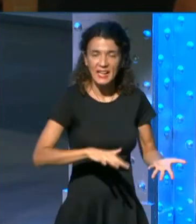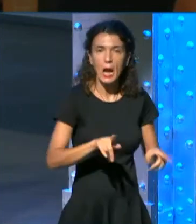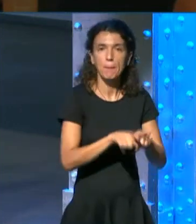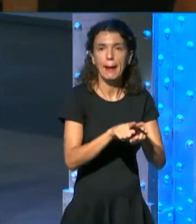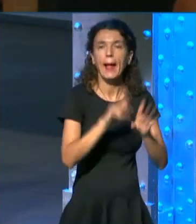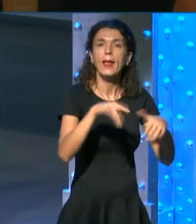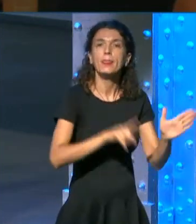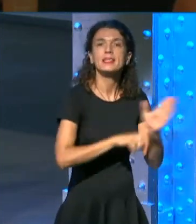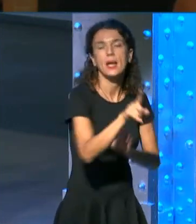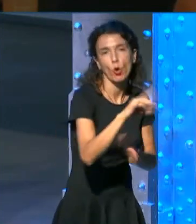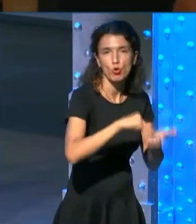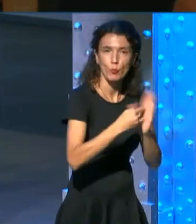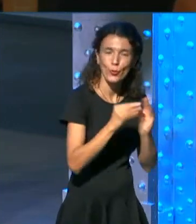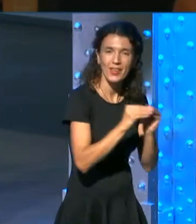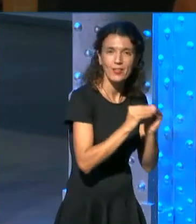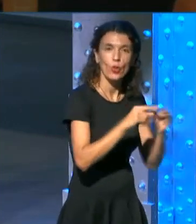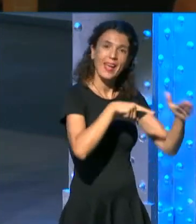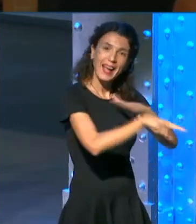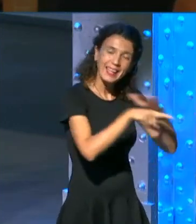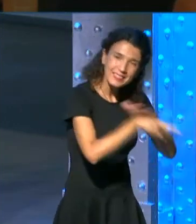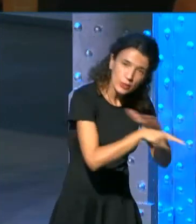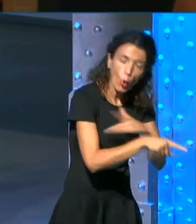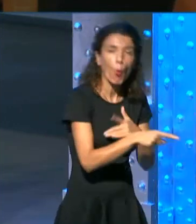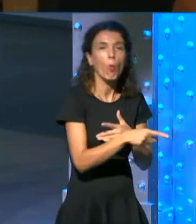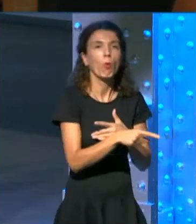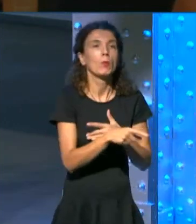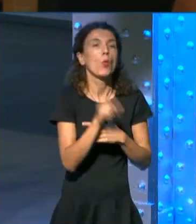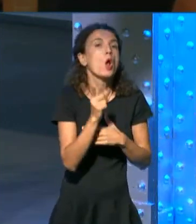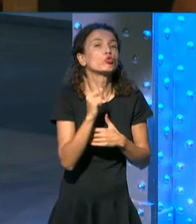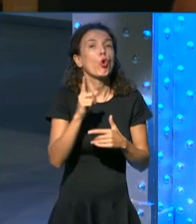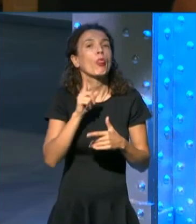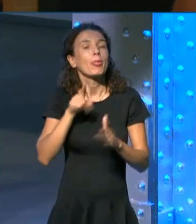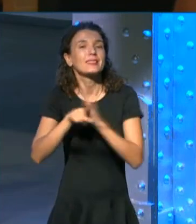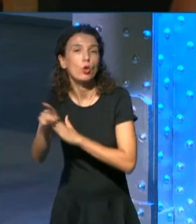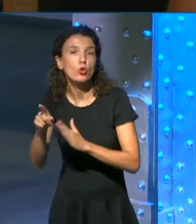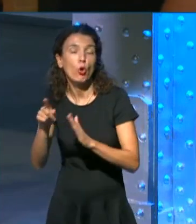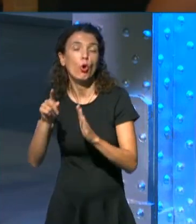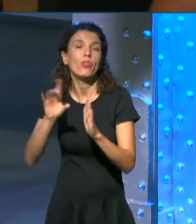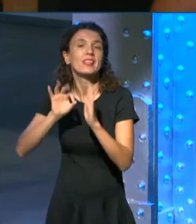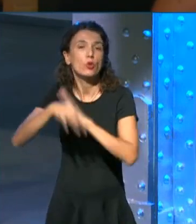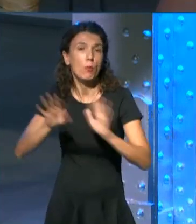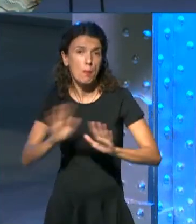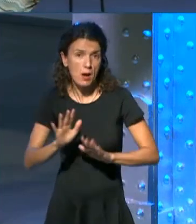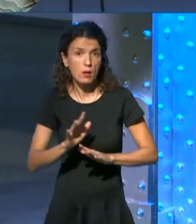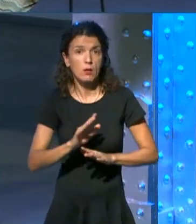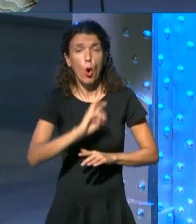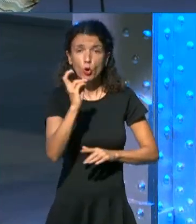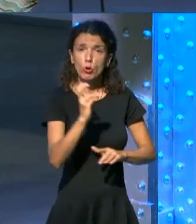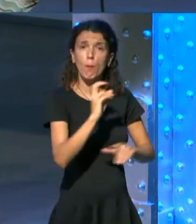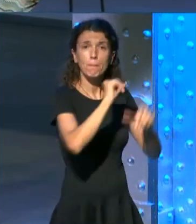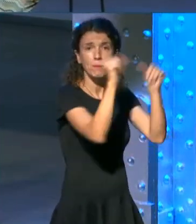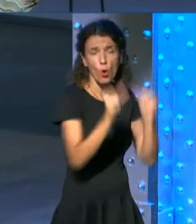implementación y desarrollo de proyectos de gestión que no sean puros desarrollos de software? ¿Voy yo? Bueno, venga